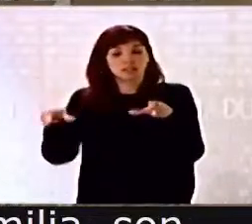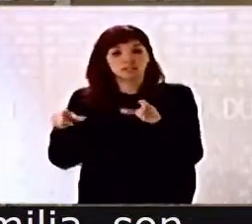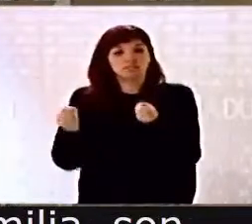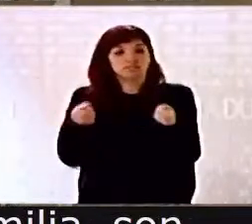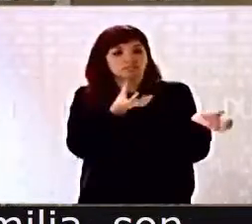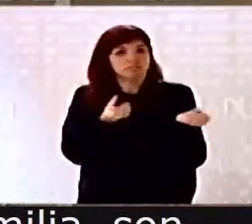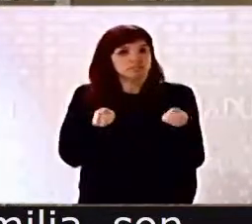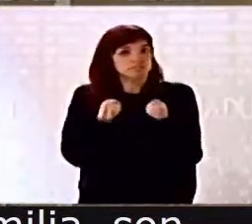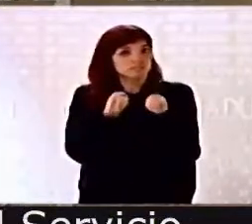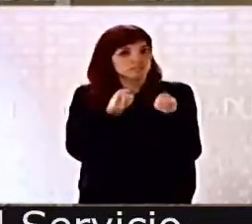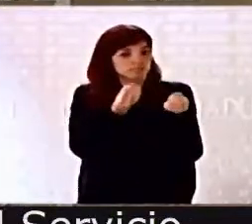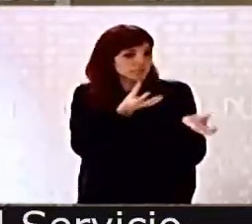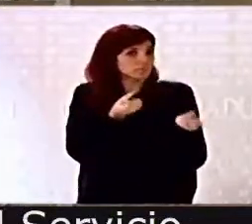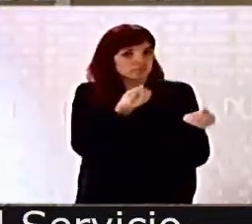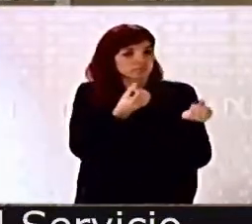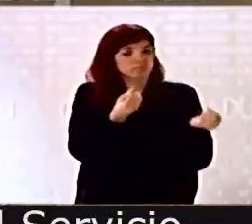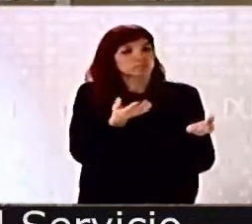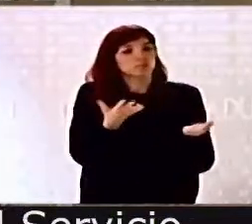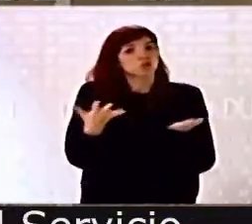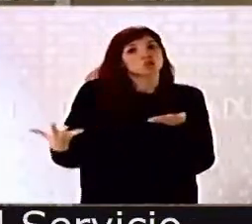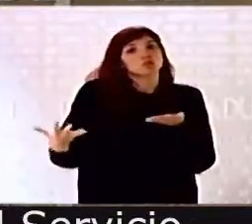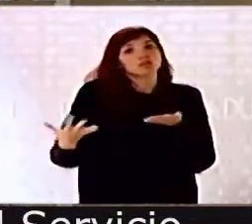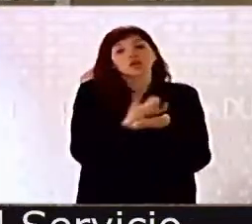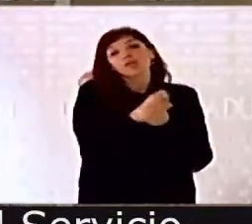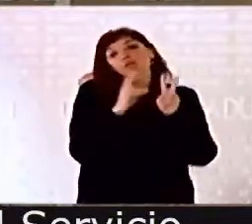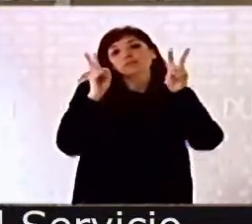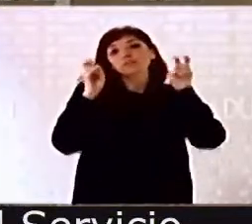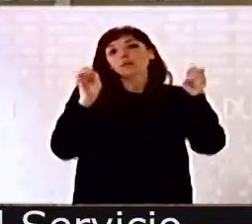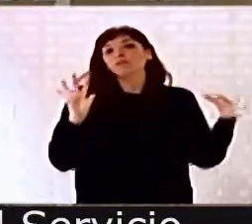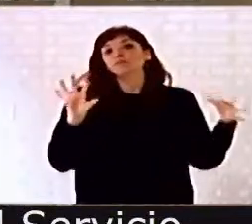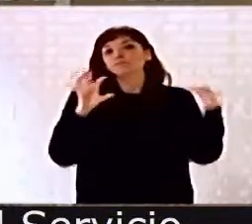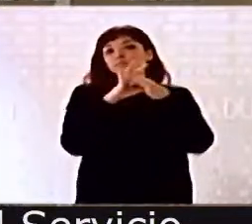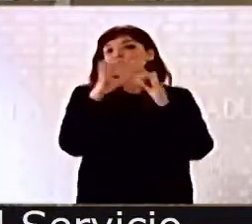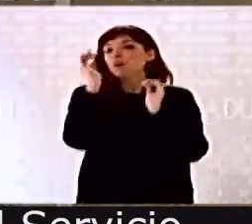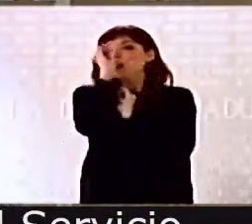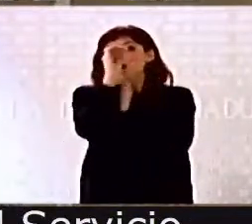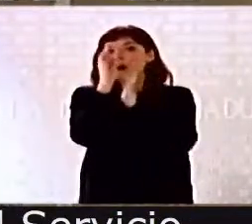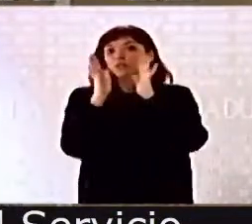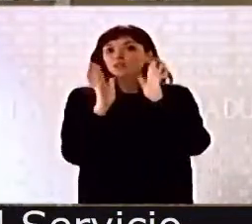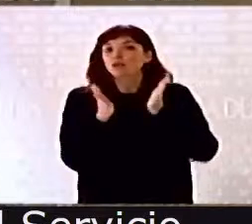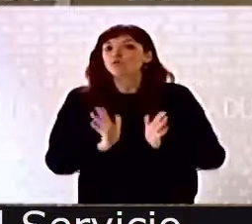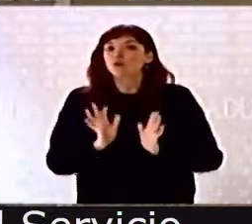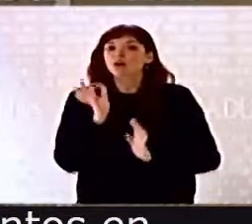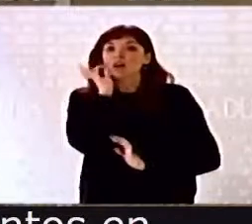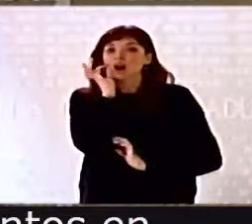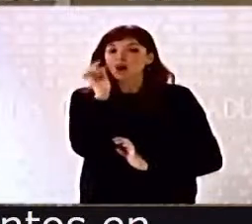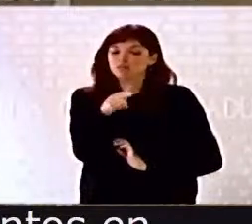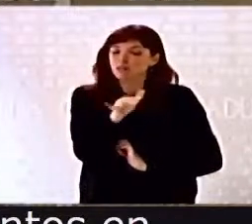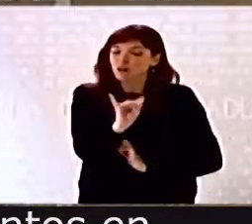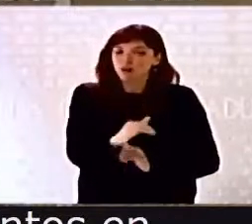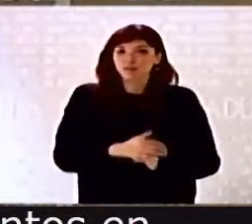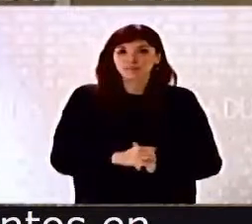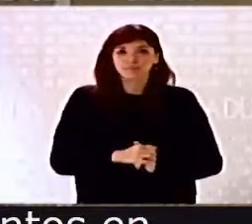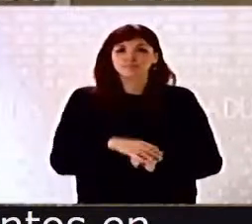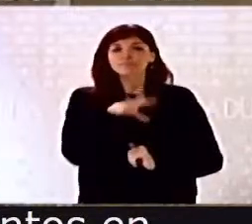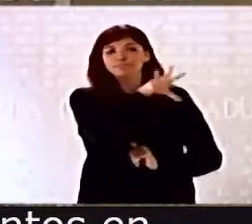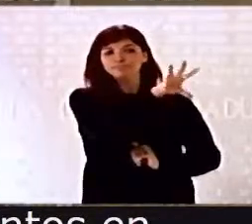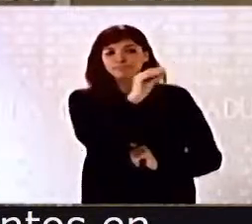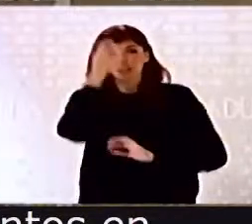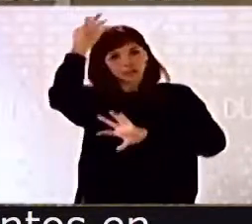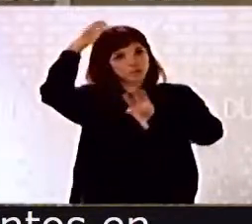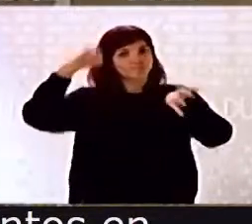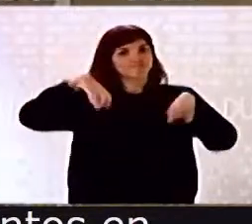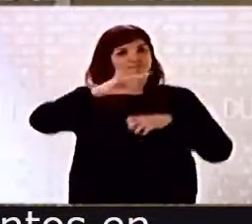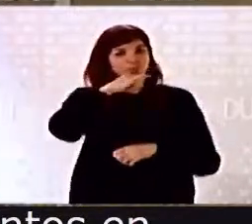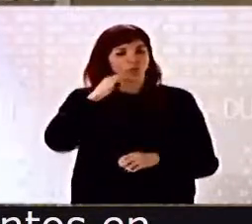proporcione todos los elementos en relación con la atención a su hija. Y comprendo el dolor por el que tiene que estar